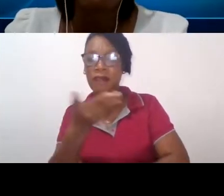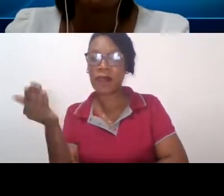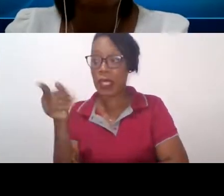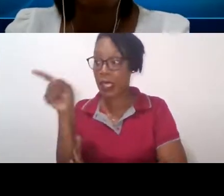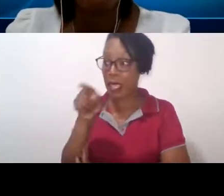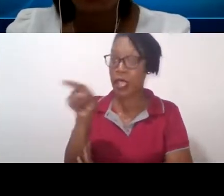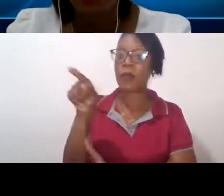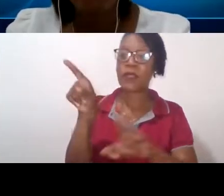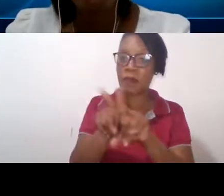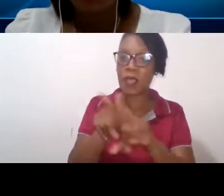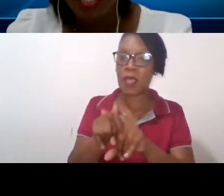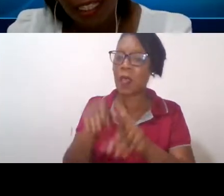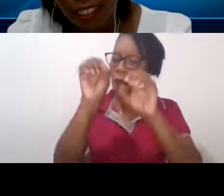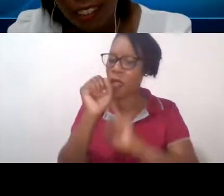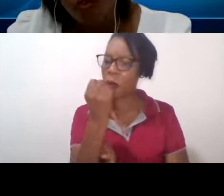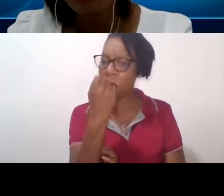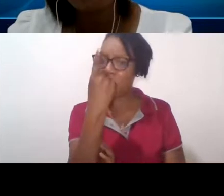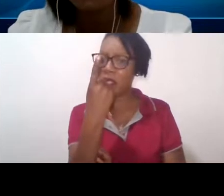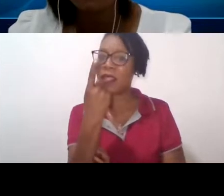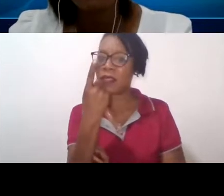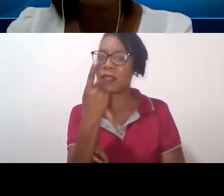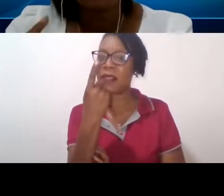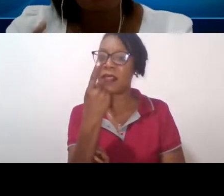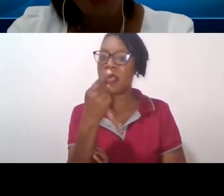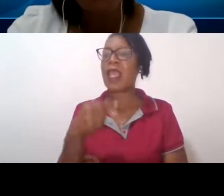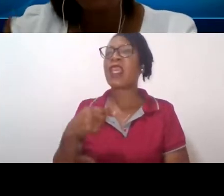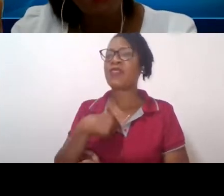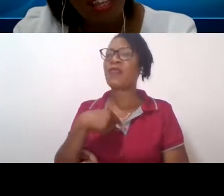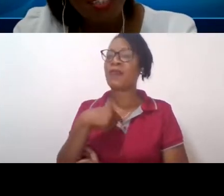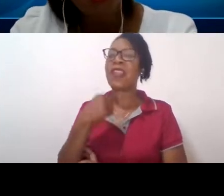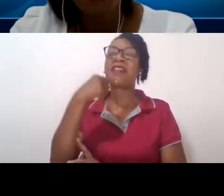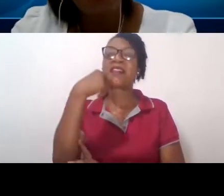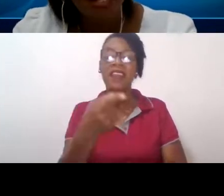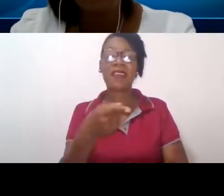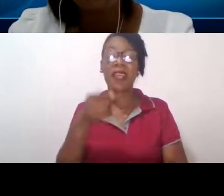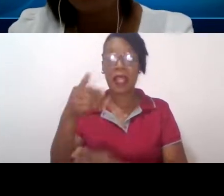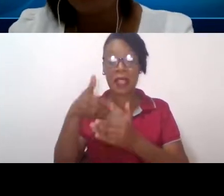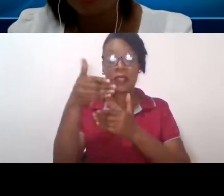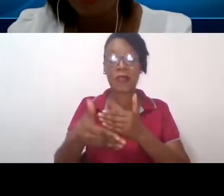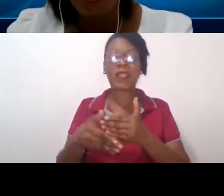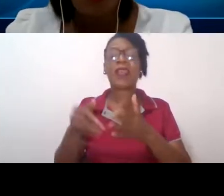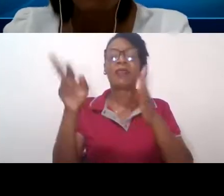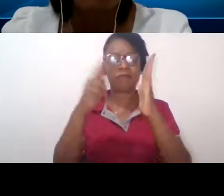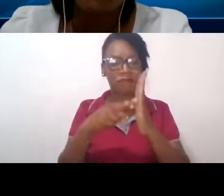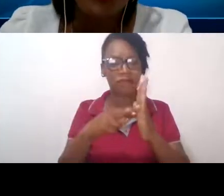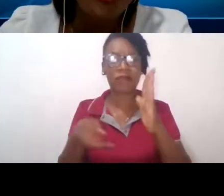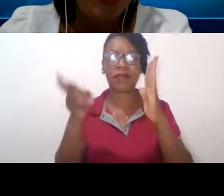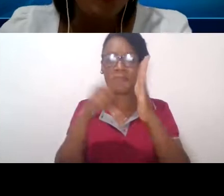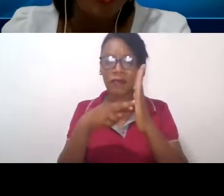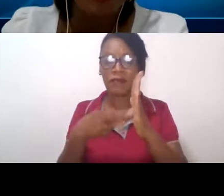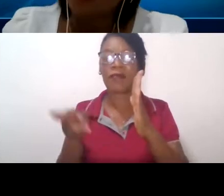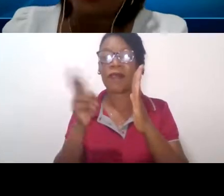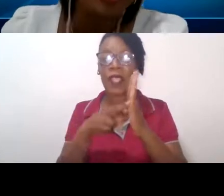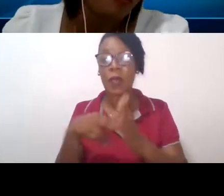también puedan comprender. Y les aseguro ya a ustedes que después de hacer ese ejercicio varias veces con él, cuando yo ya